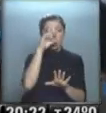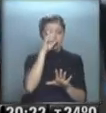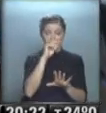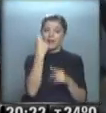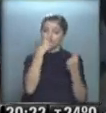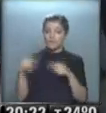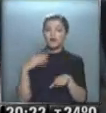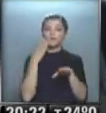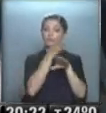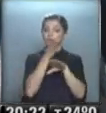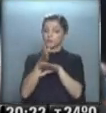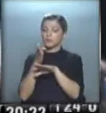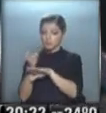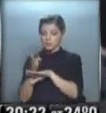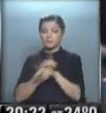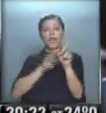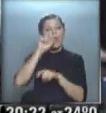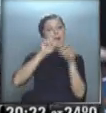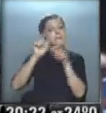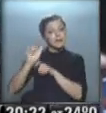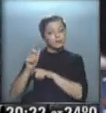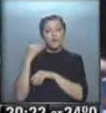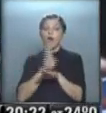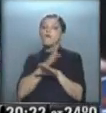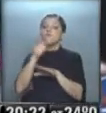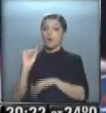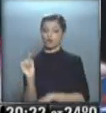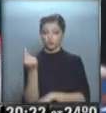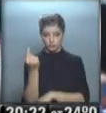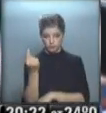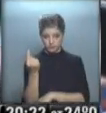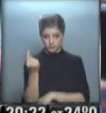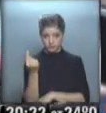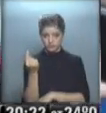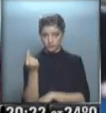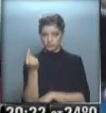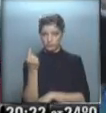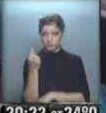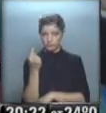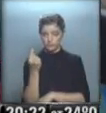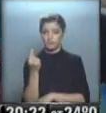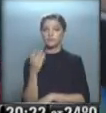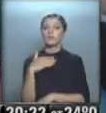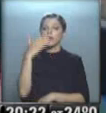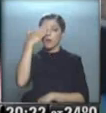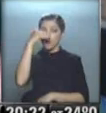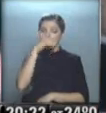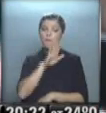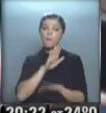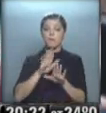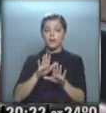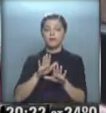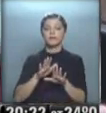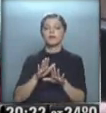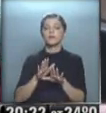hospitales. Algunos pacientes han ido por sus propios medios después de con síndromes confusionales